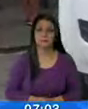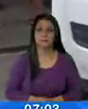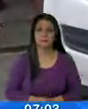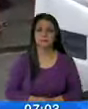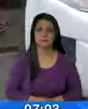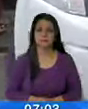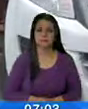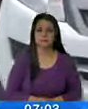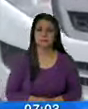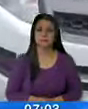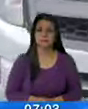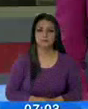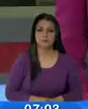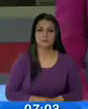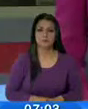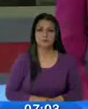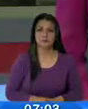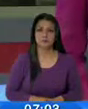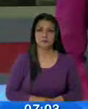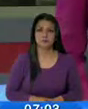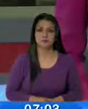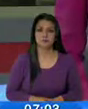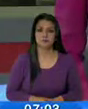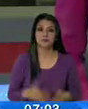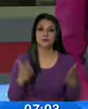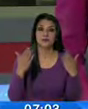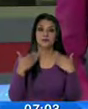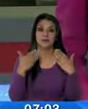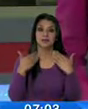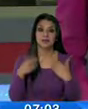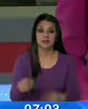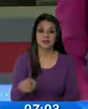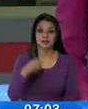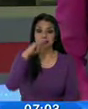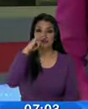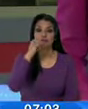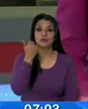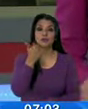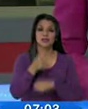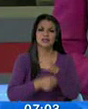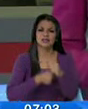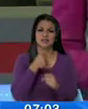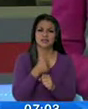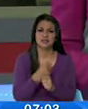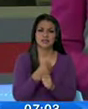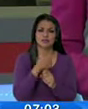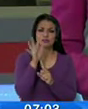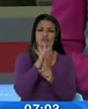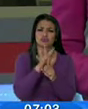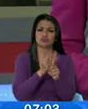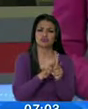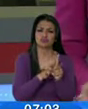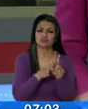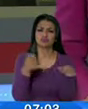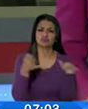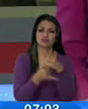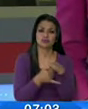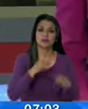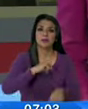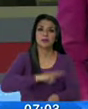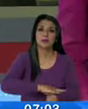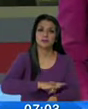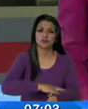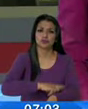Karina Valdivieso. En Guayaquil, un menor de 10 años habría sido abusado sexualmente en el baño de una